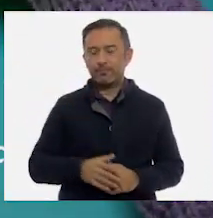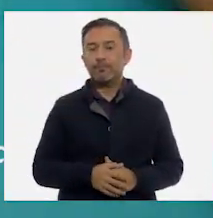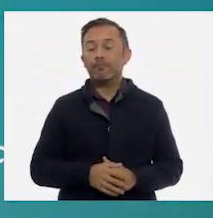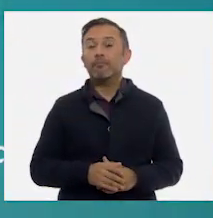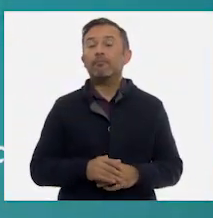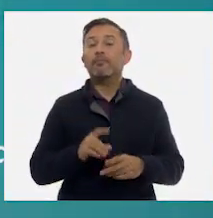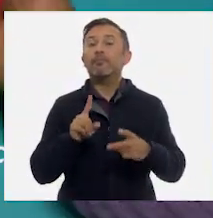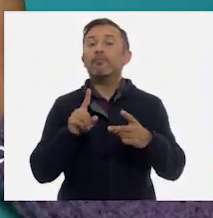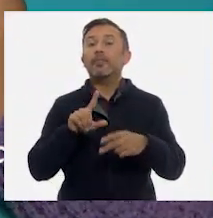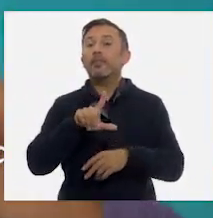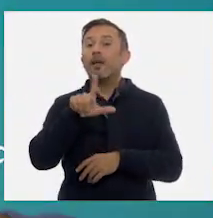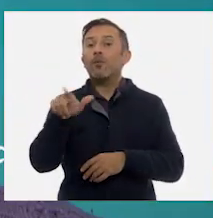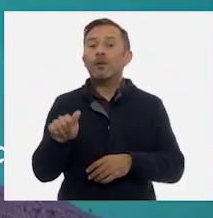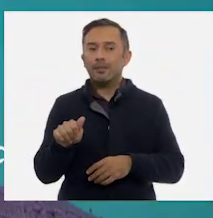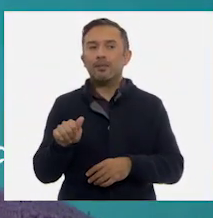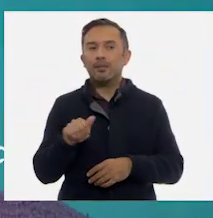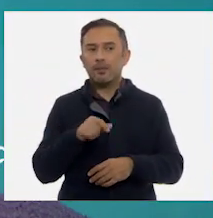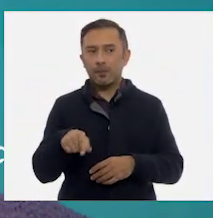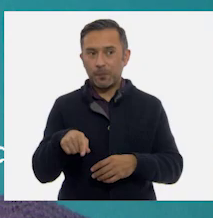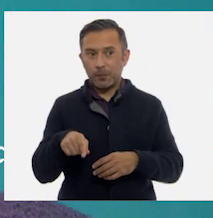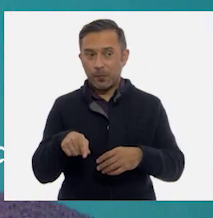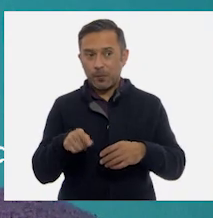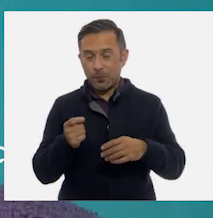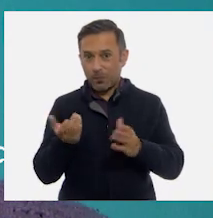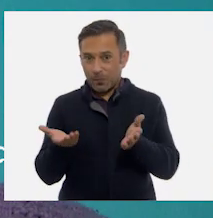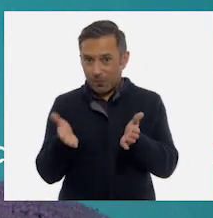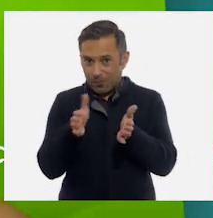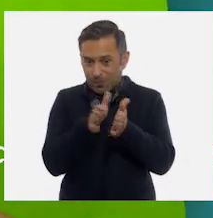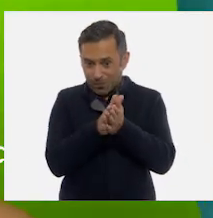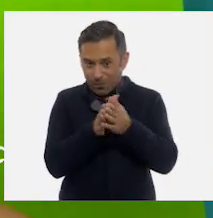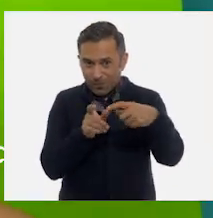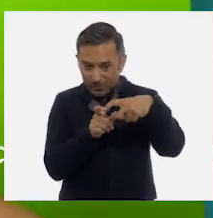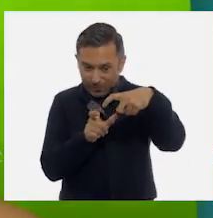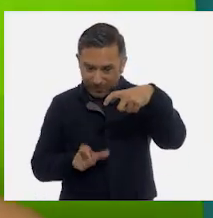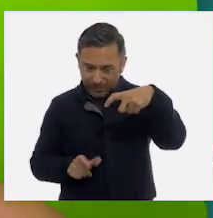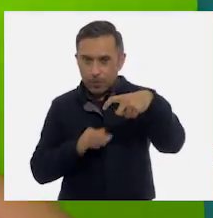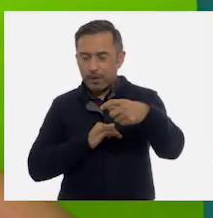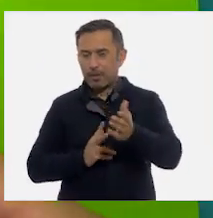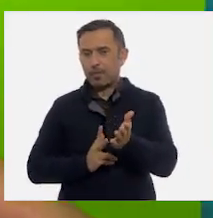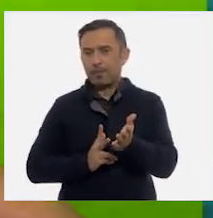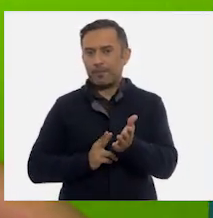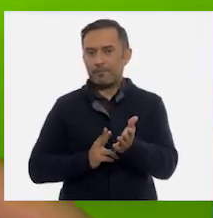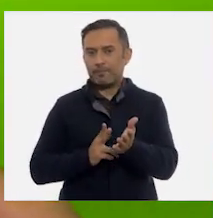Después, recorta la hoja sobre el doblez que está marcado.